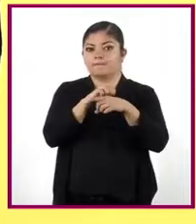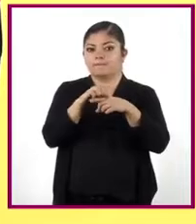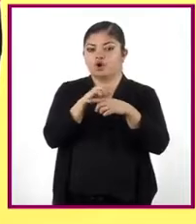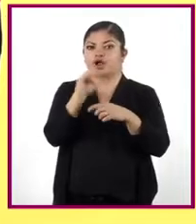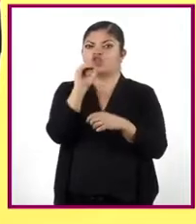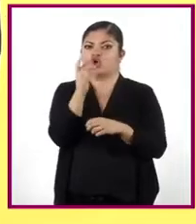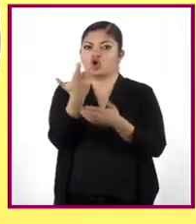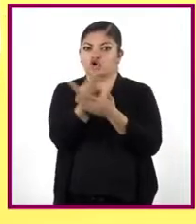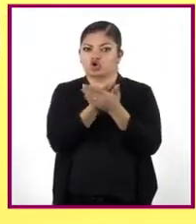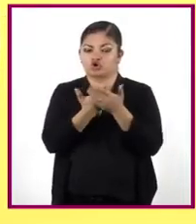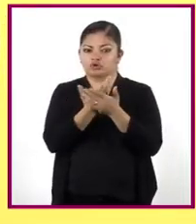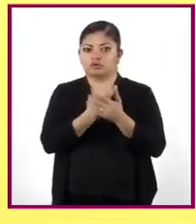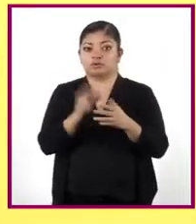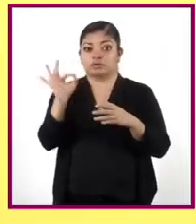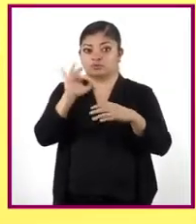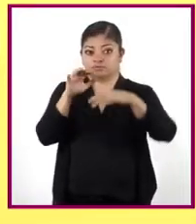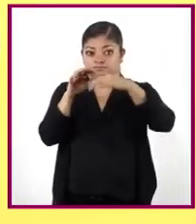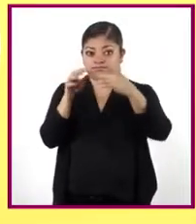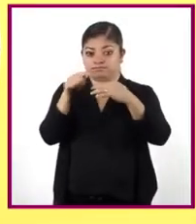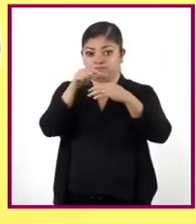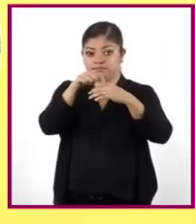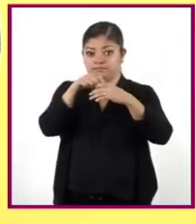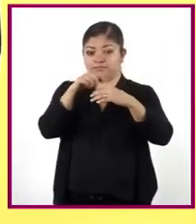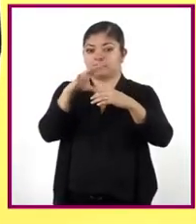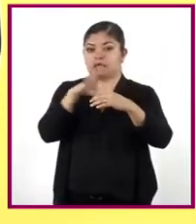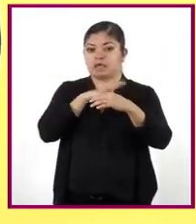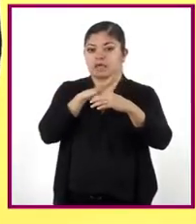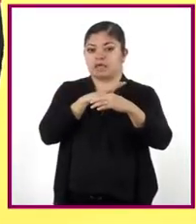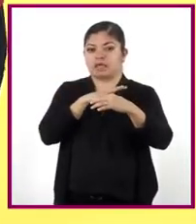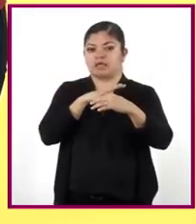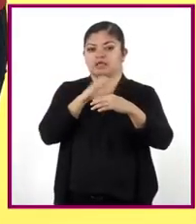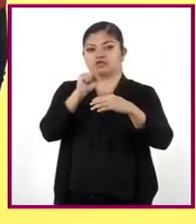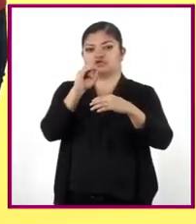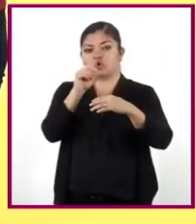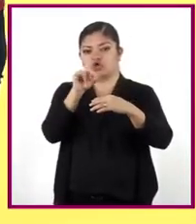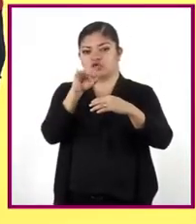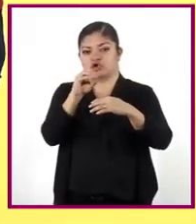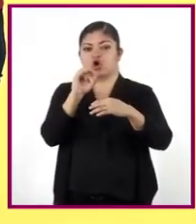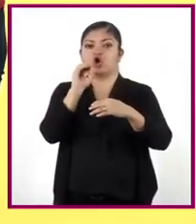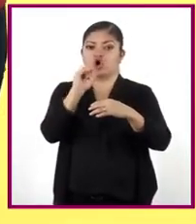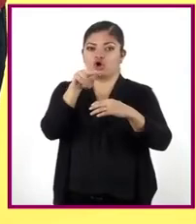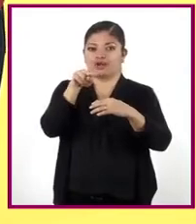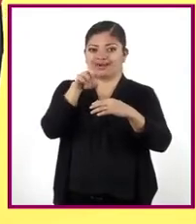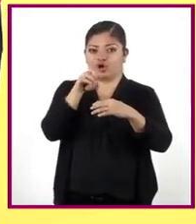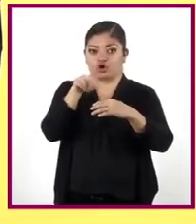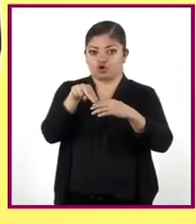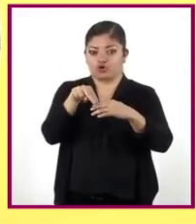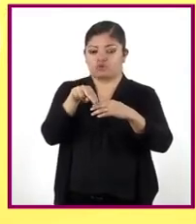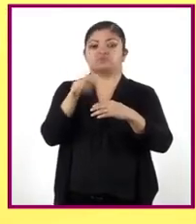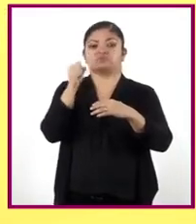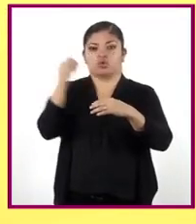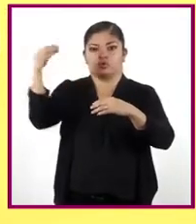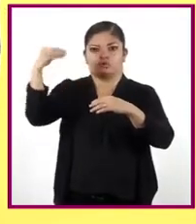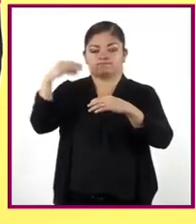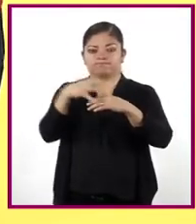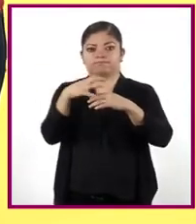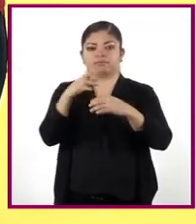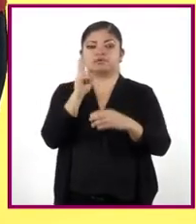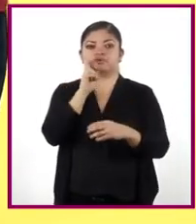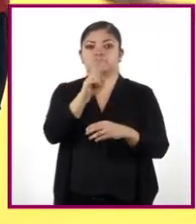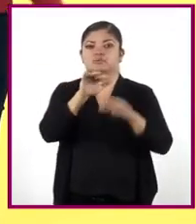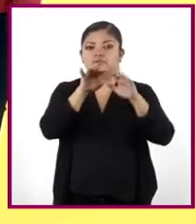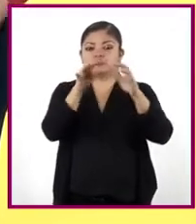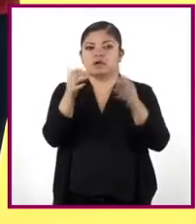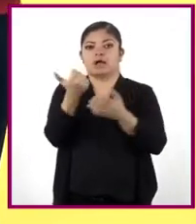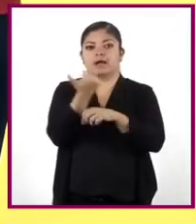rosas. Y si la atmósfera tuviera elementos como el sodio o el neón, veríamos auroras amarillas